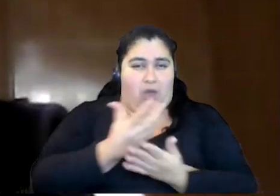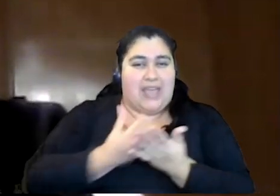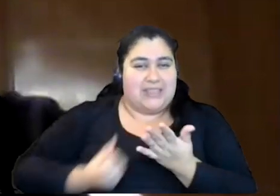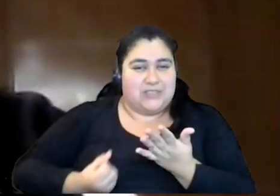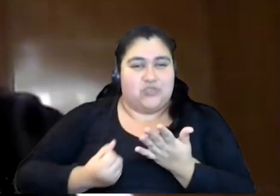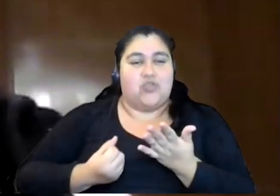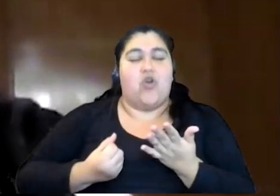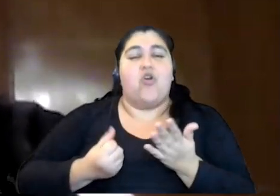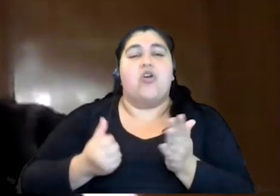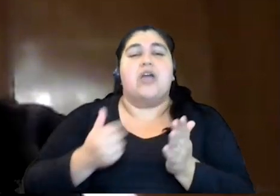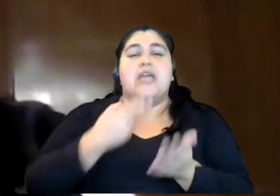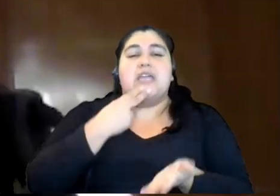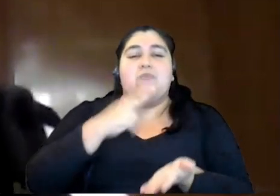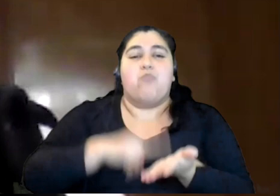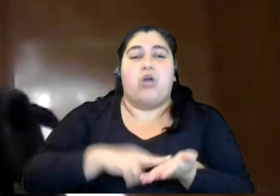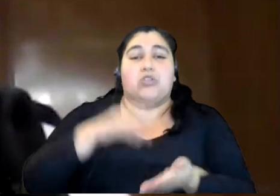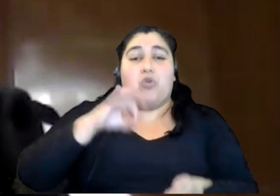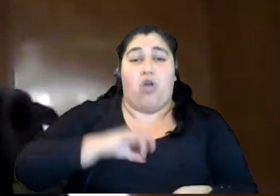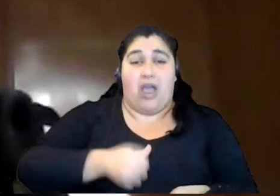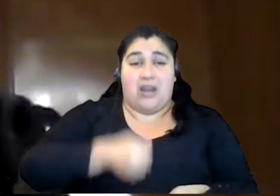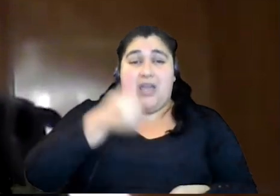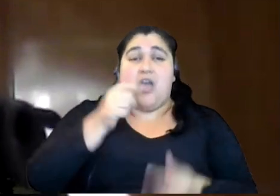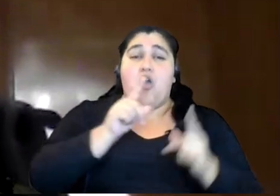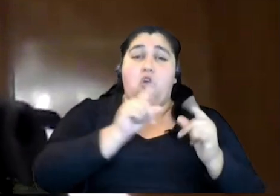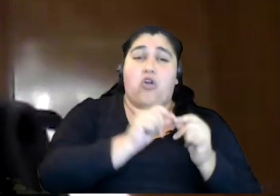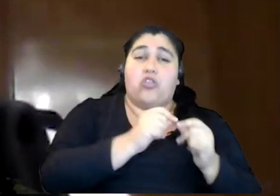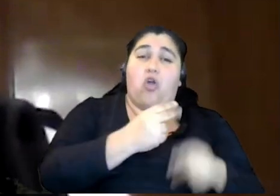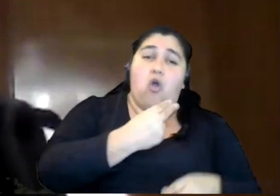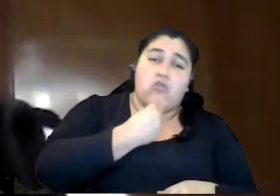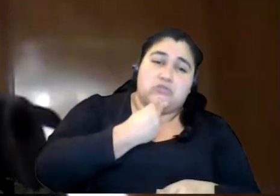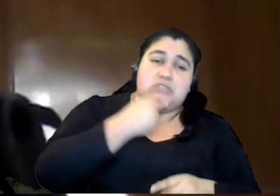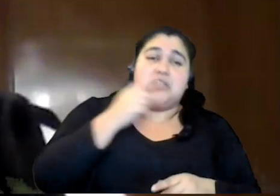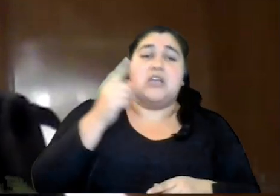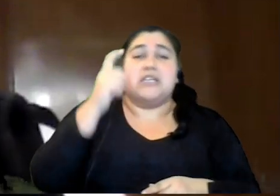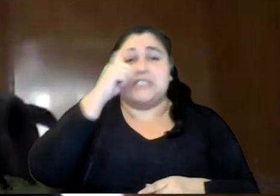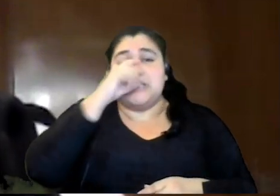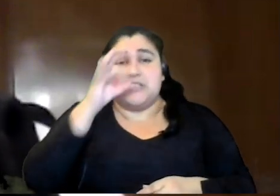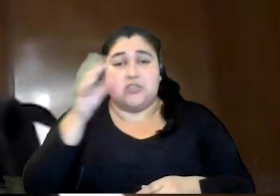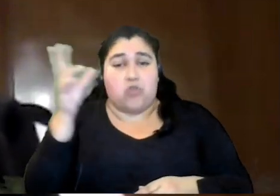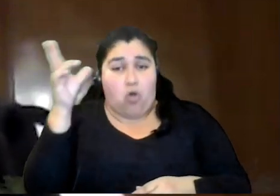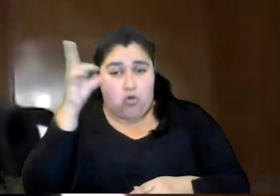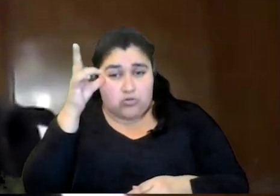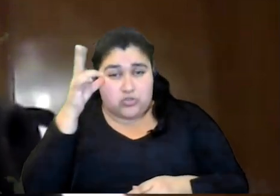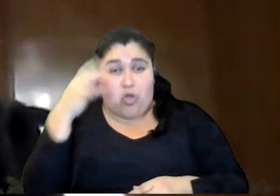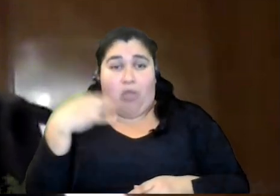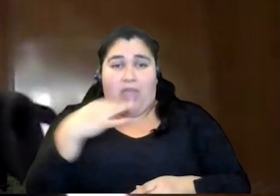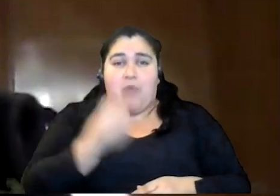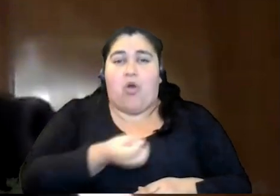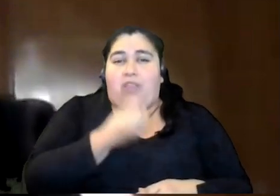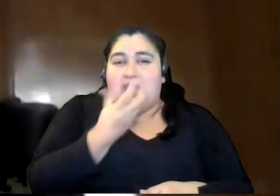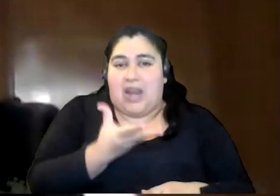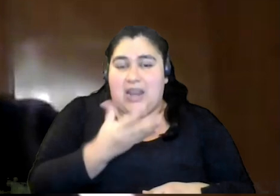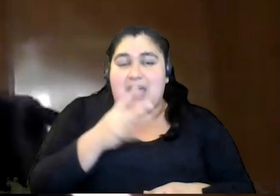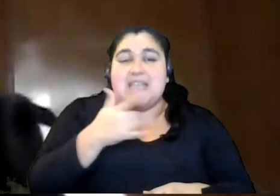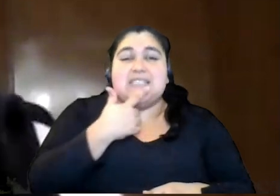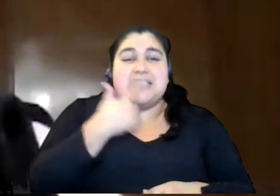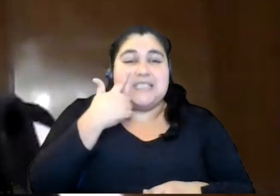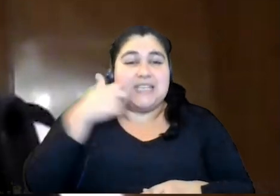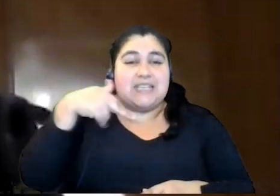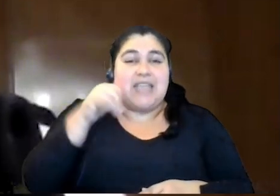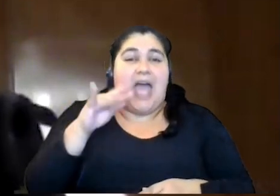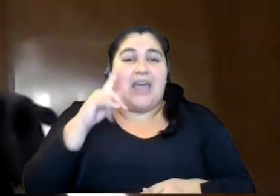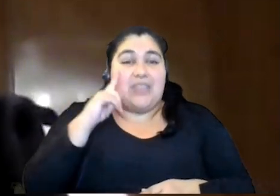a las ganancias código 11 o código 708, ¿lo debo informar en el CIRADIT 2024